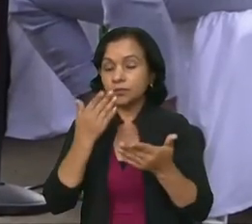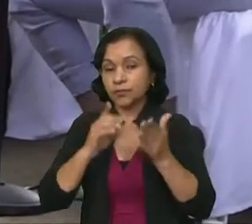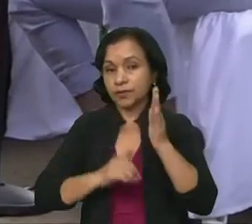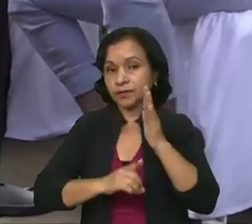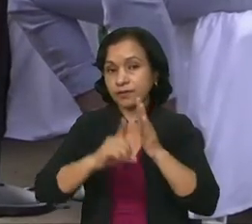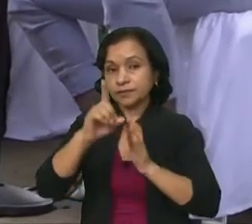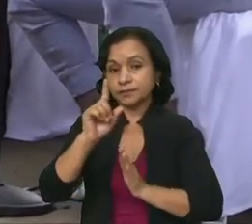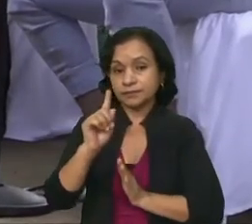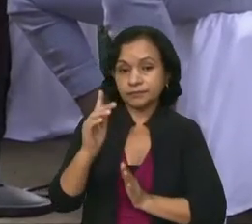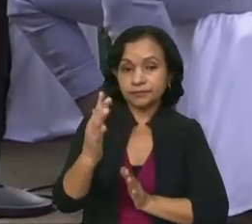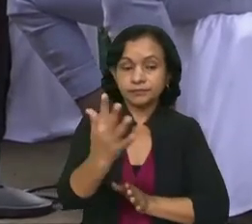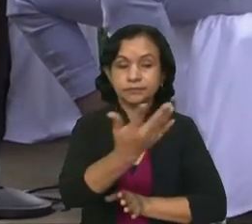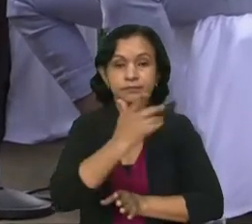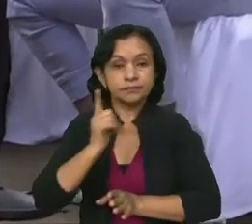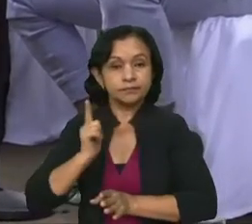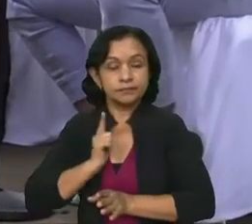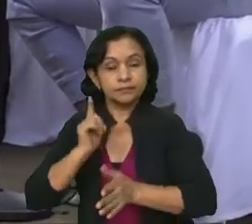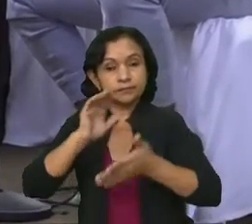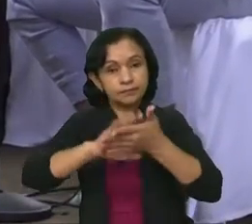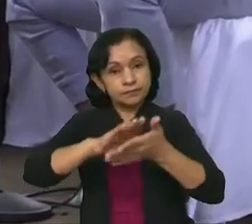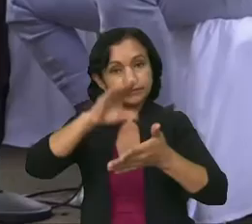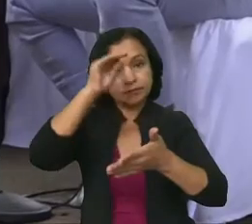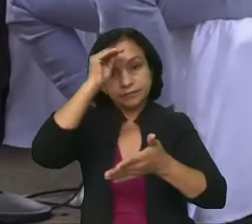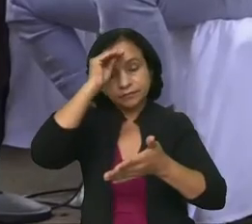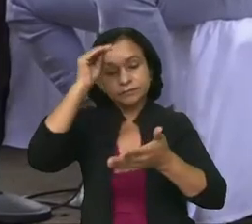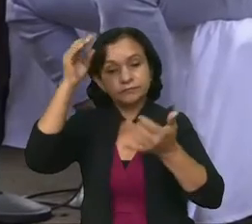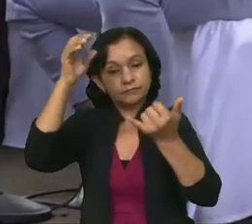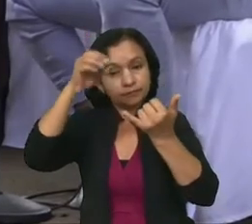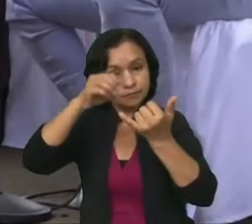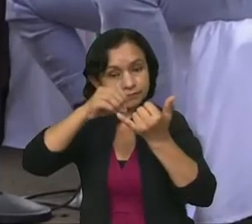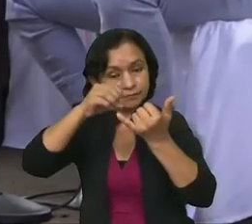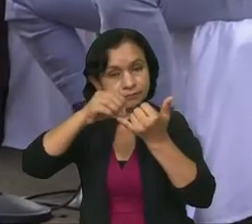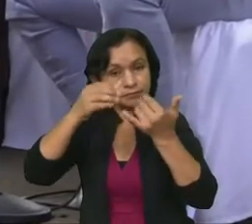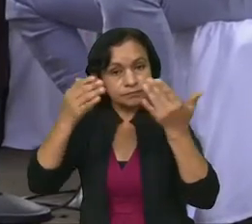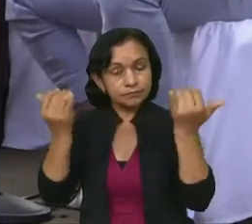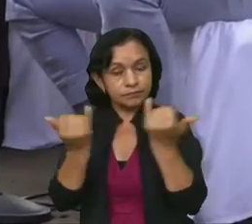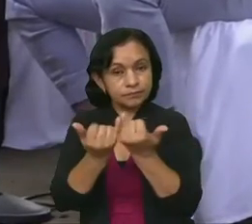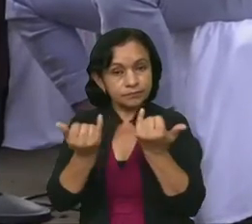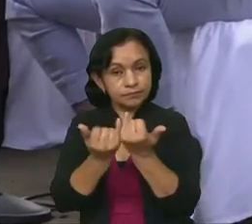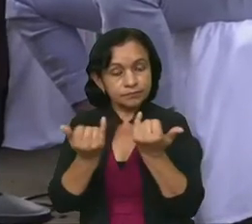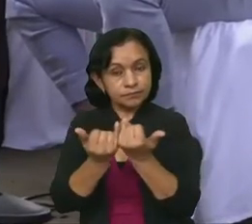nosotros obtener varios conocimientos en la parte electrónica, pues así también